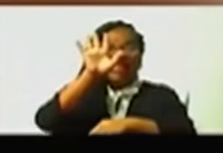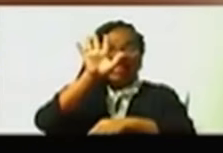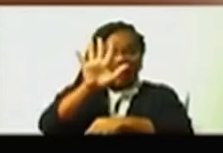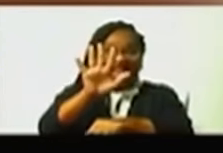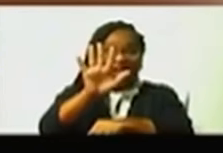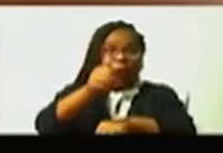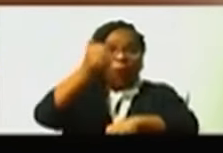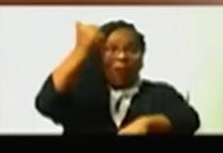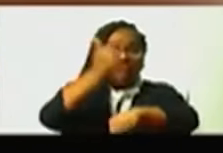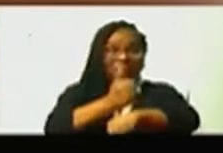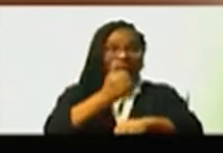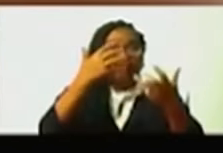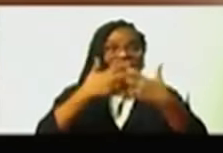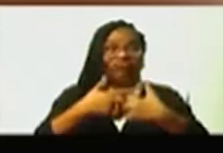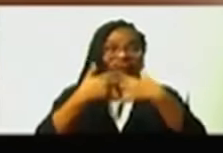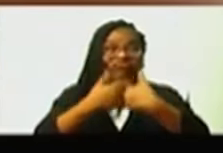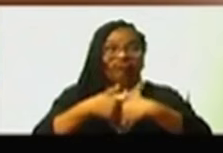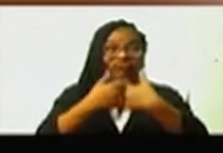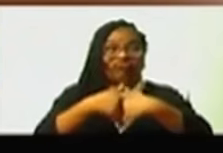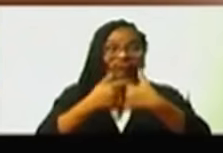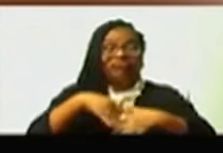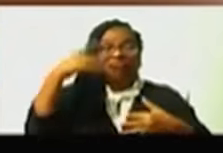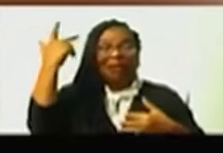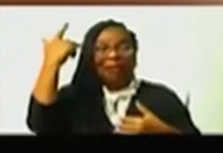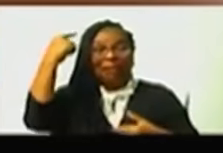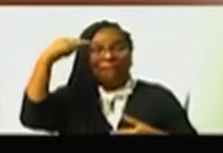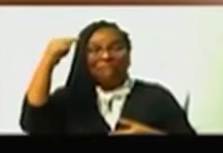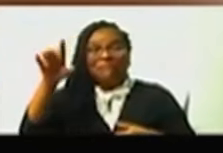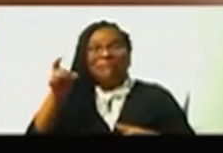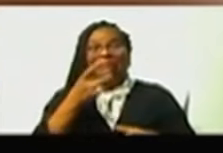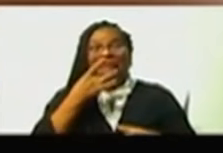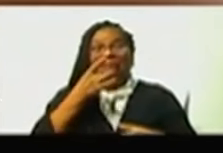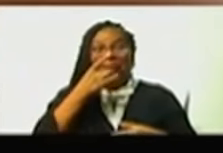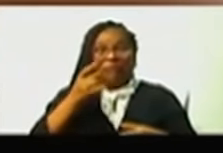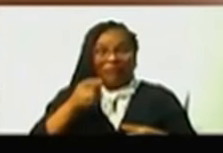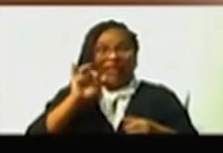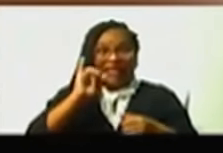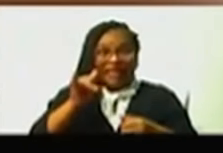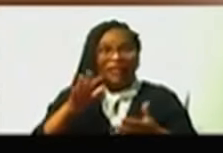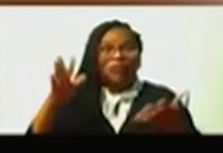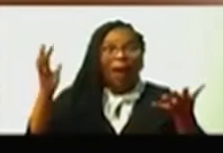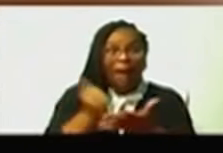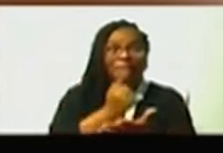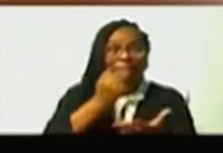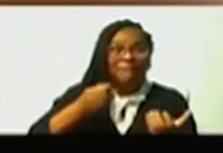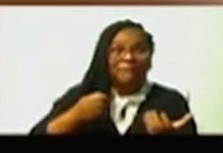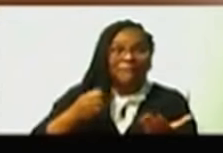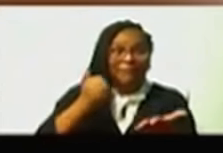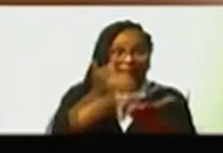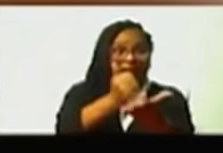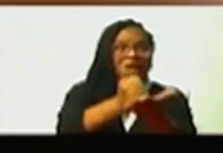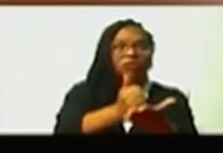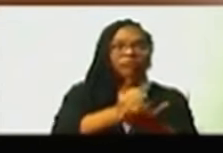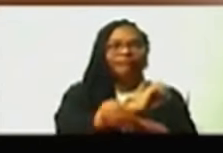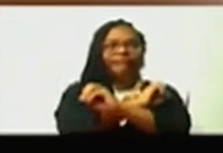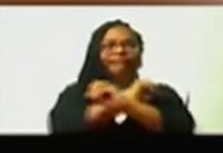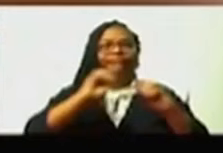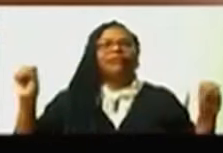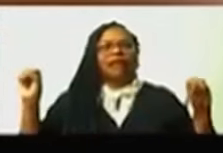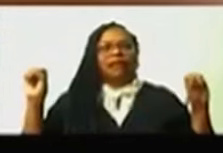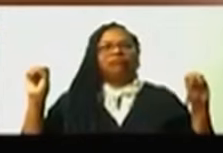3.3 mega. Sin embargo, La Galera solamente lo que consume son